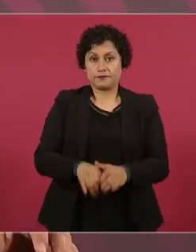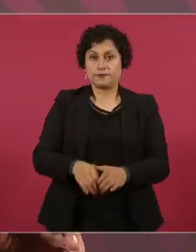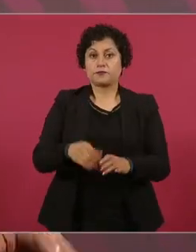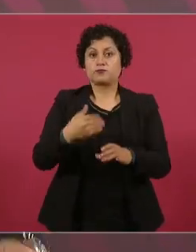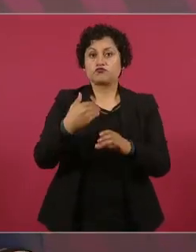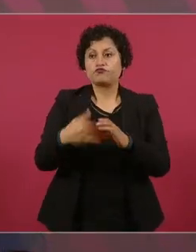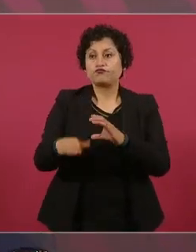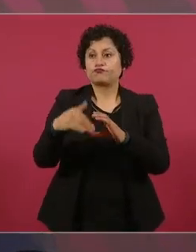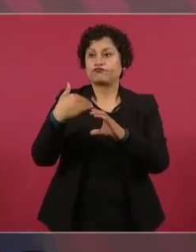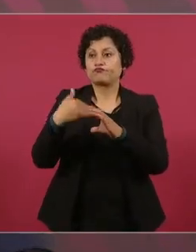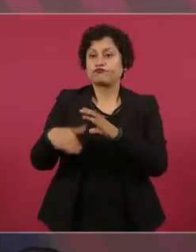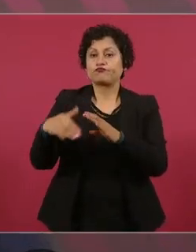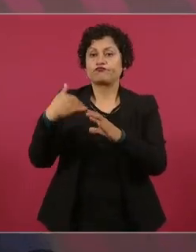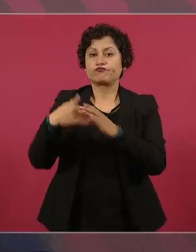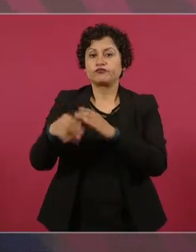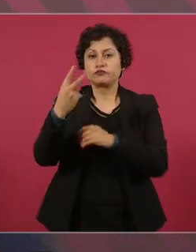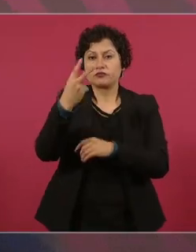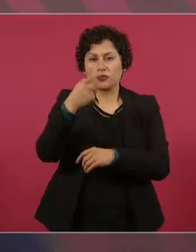dos horas de plazo